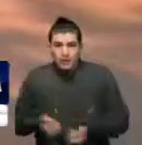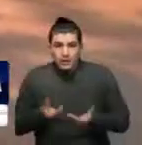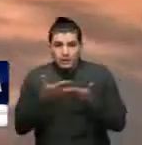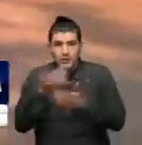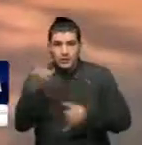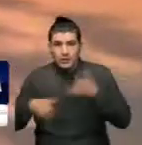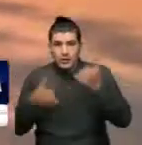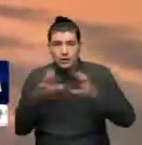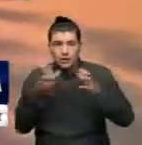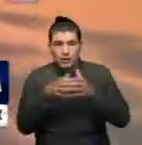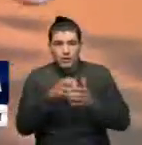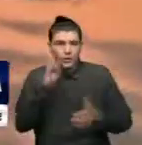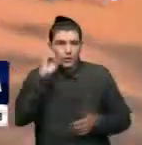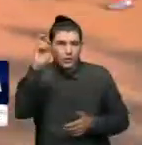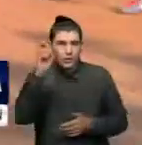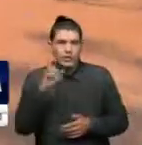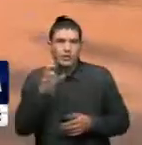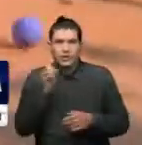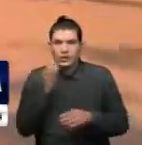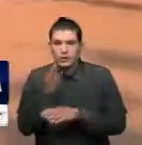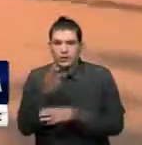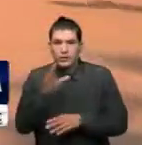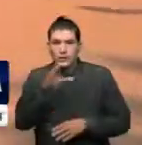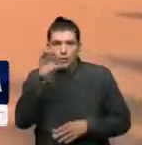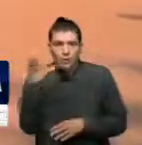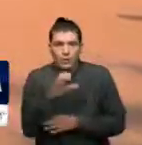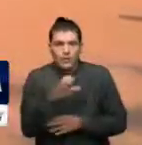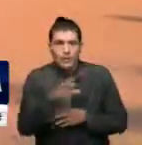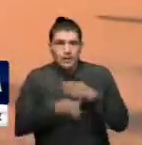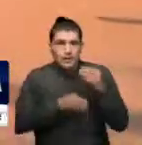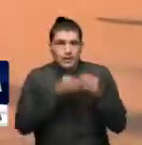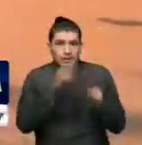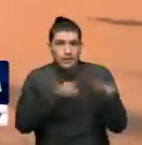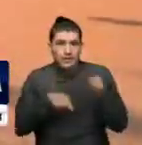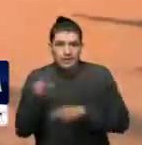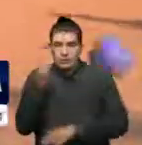Selecciones Norte, Selección Colombia Sub-15 e inclusive para algunos clubes profesionales.